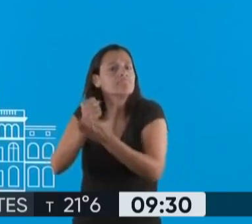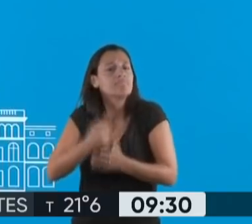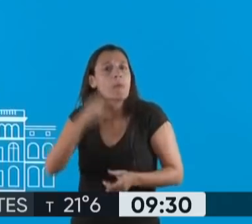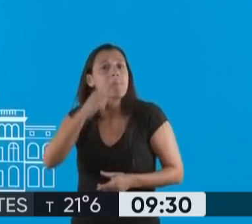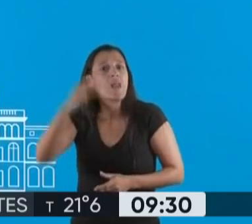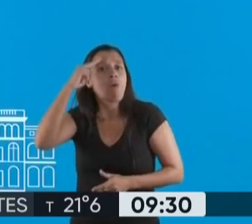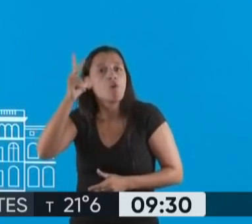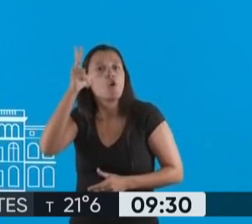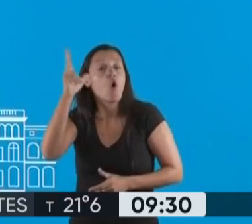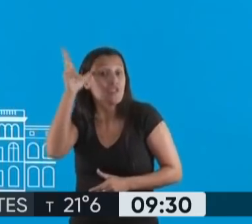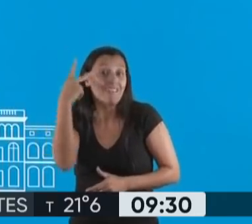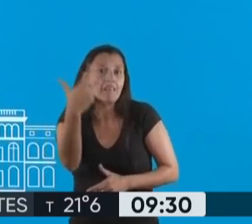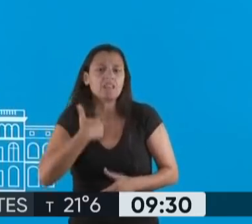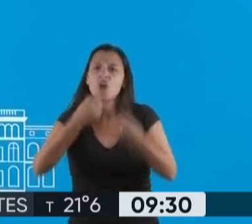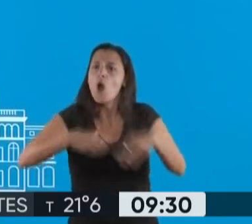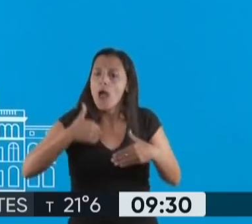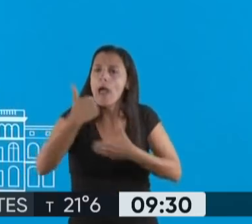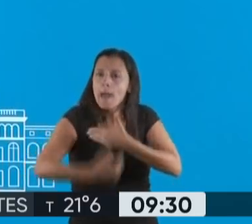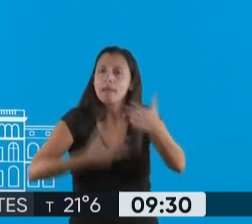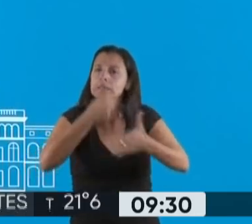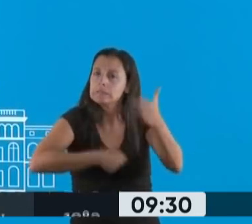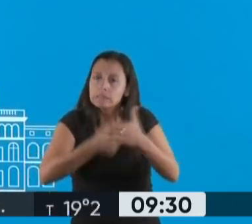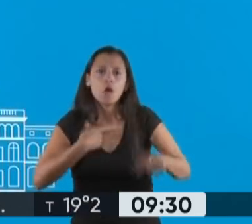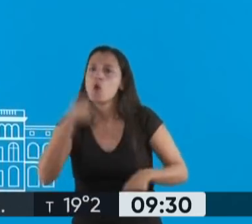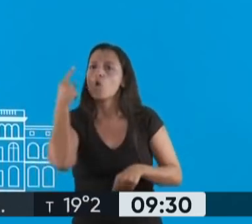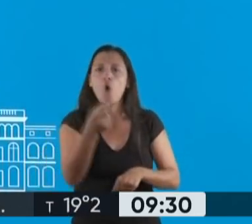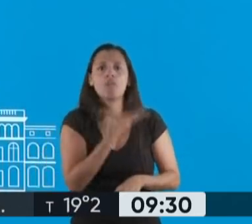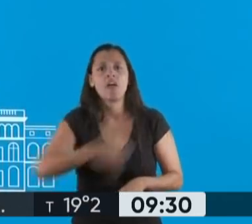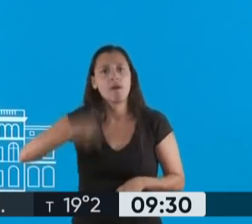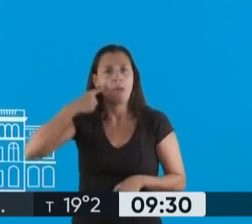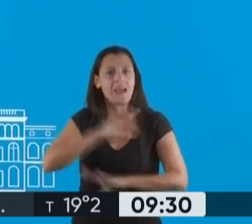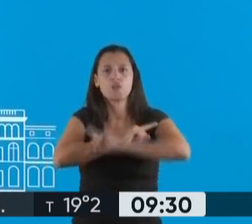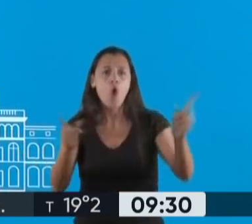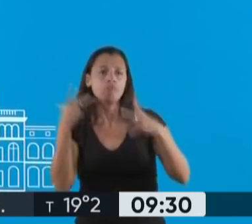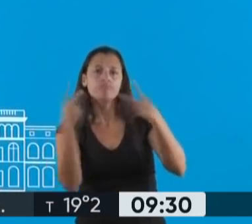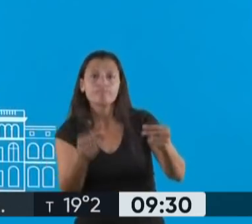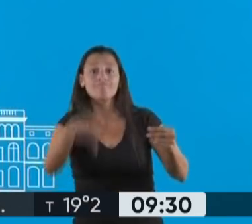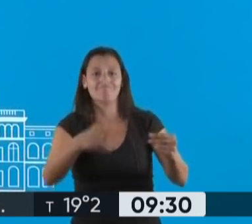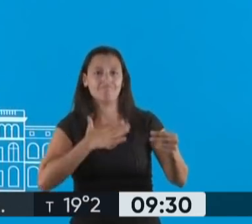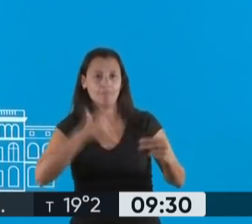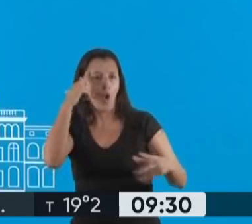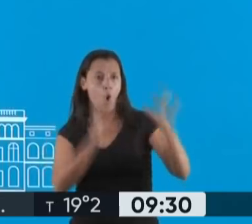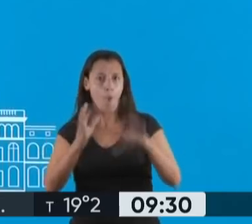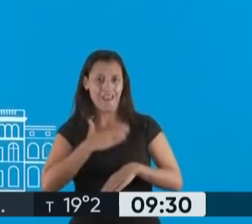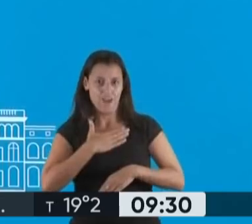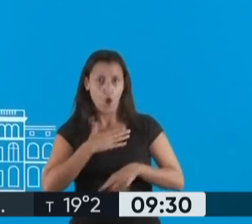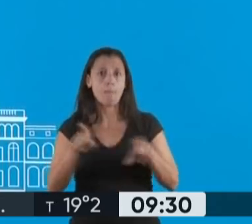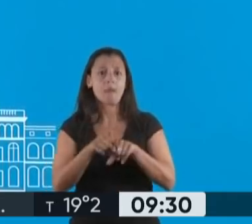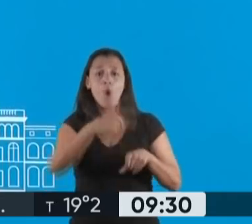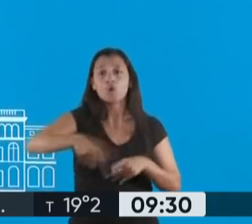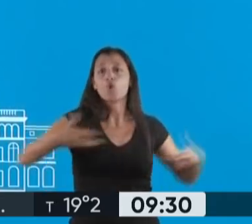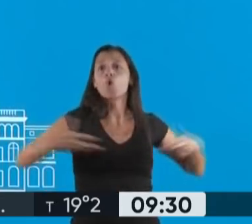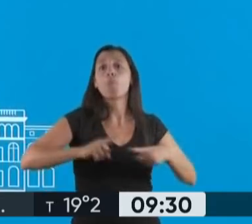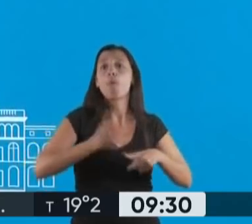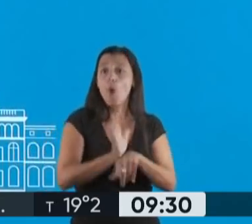83, marchando contra el pago de la deuda externa y contra el Fondo Monetario Internacional. Esa es nuestra historia, esa es nuestra biografía como fuerza política